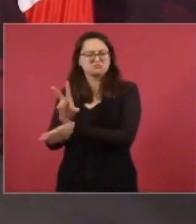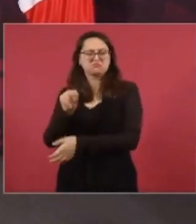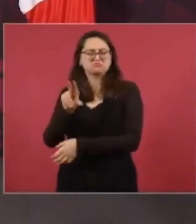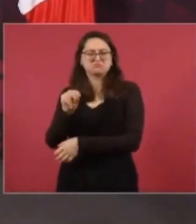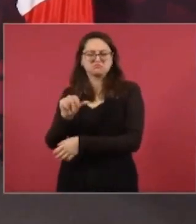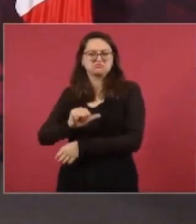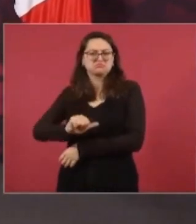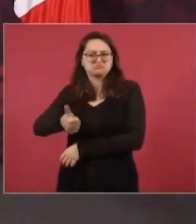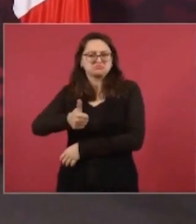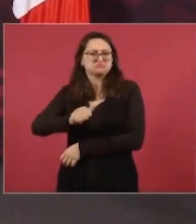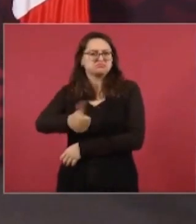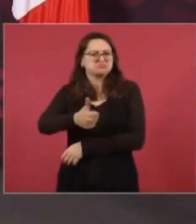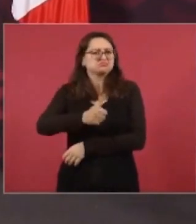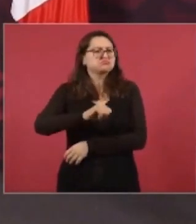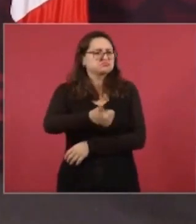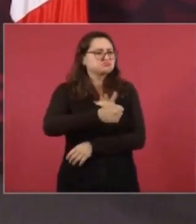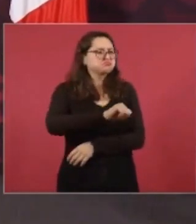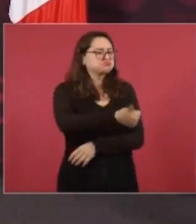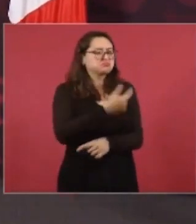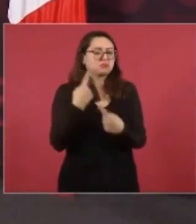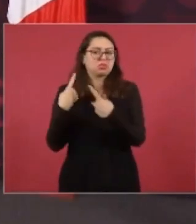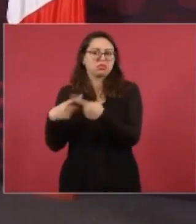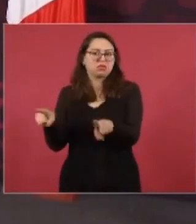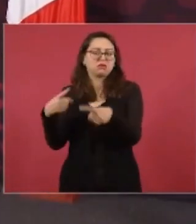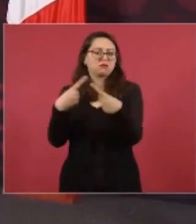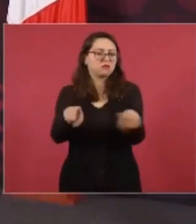el clima, con la temporada.